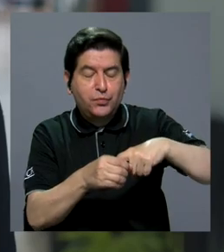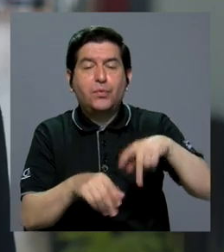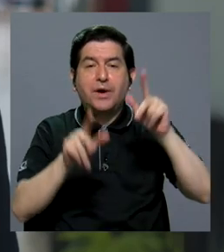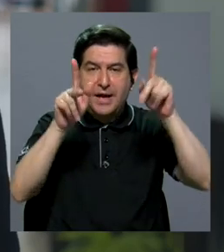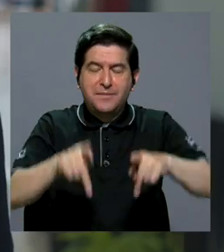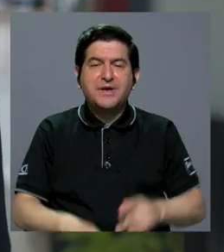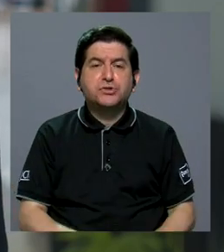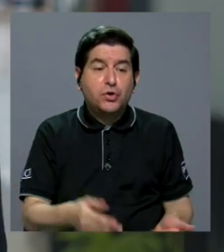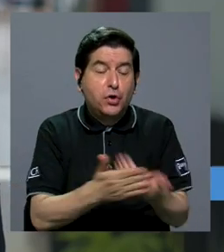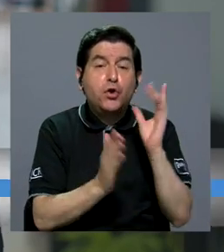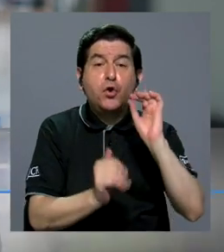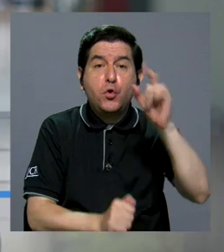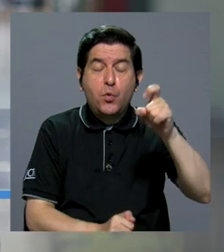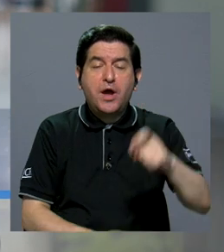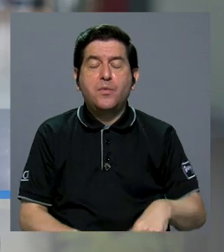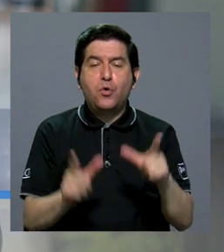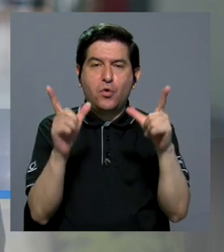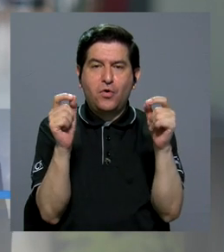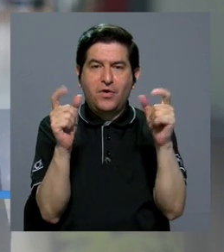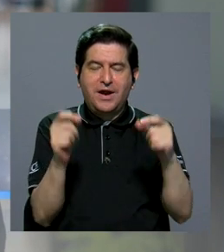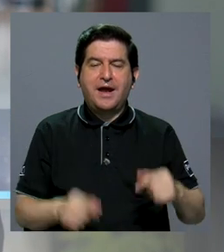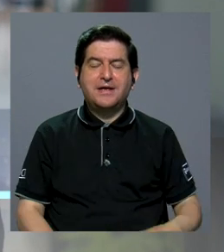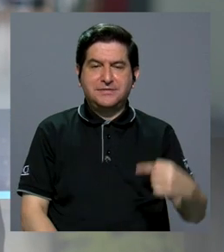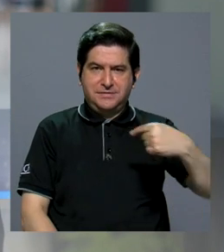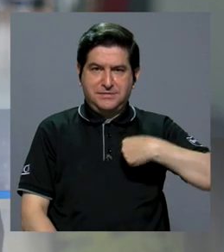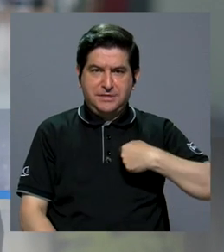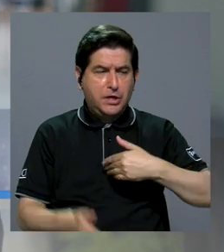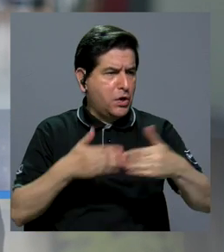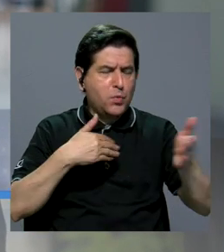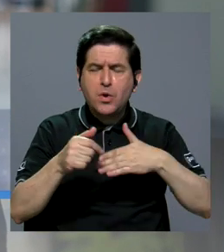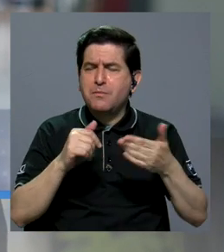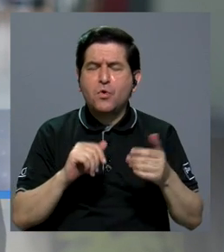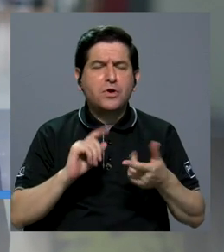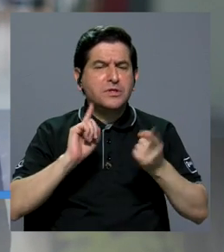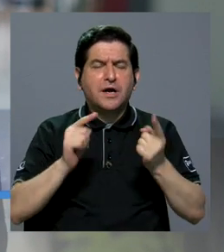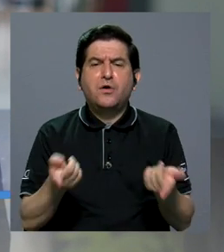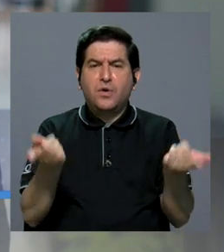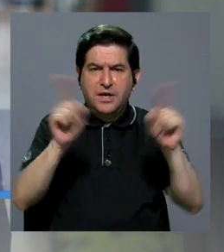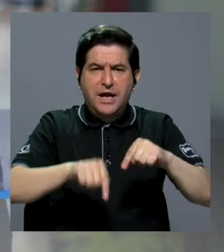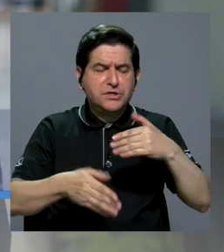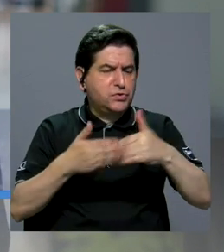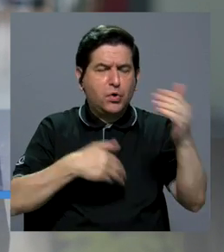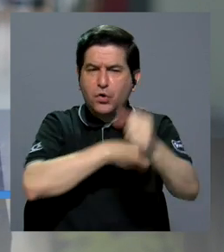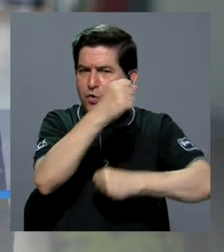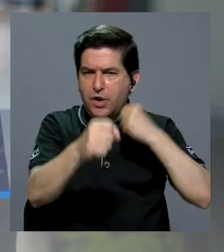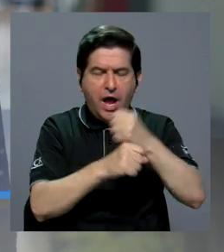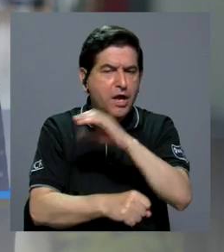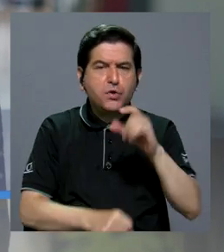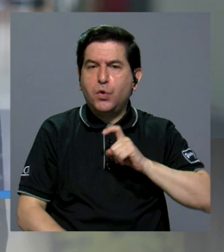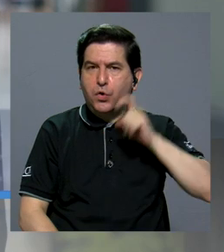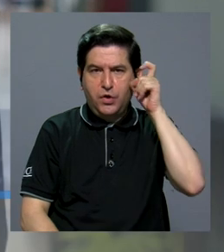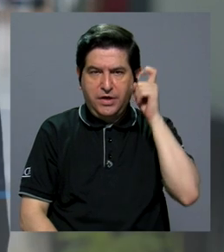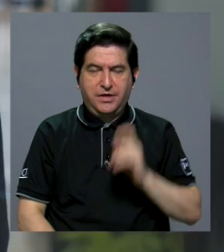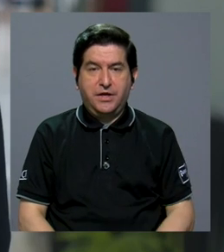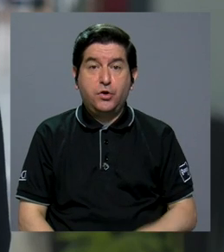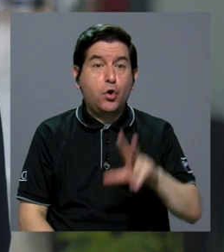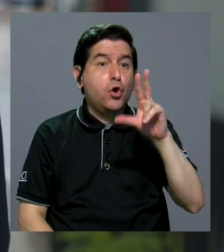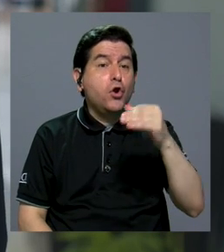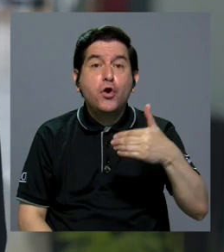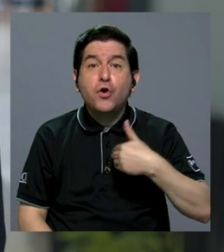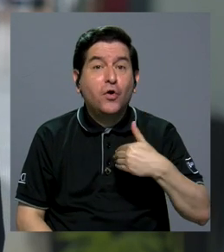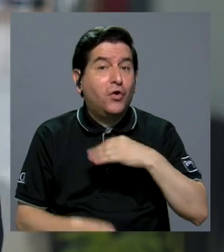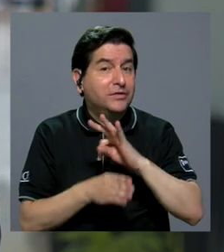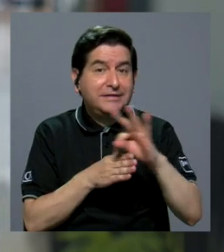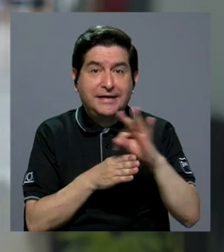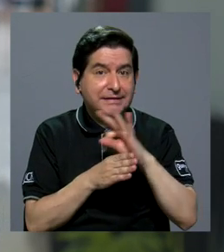sean recién diagnosticados con cáncer de pulmón, cualquier tipo de cáncer de pulmón, pacientes de cualquier edad, de cualquier género, que no hayan recibido